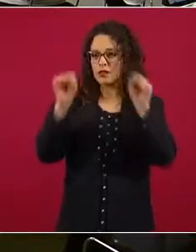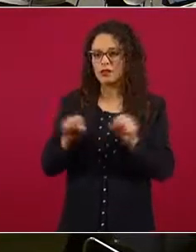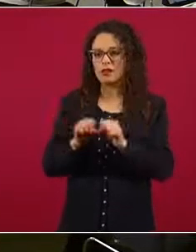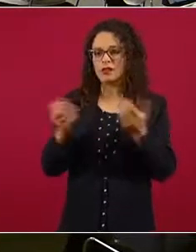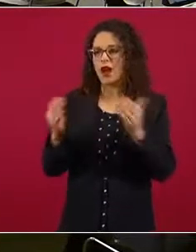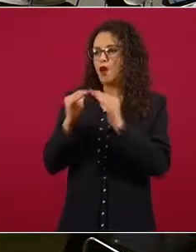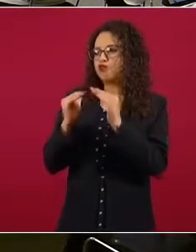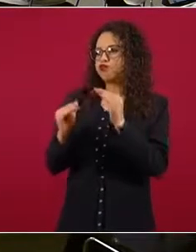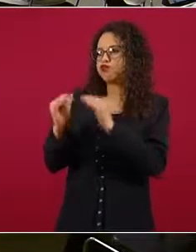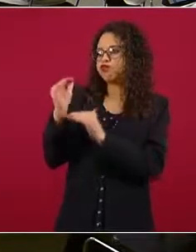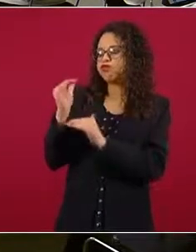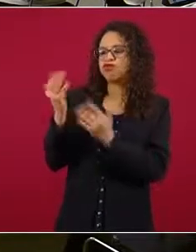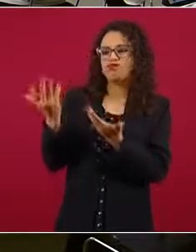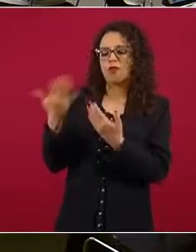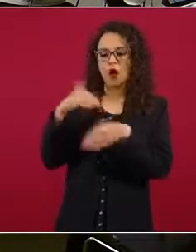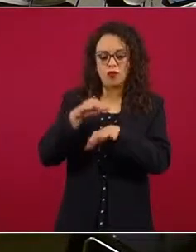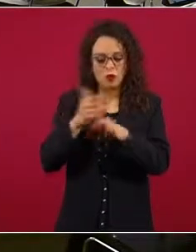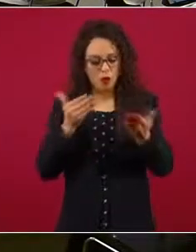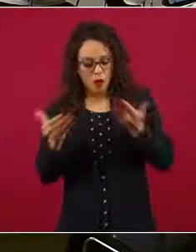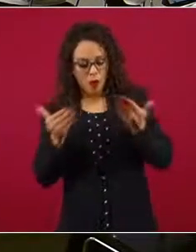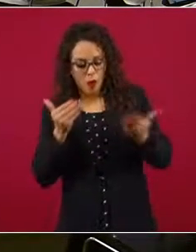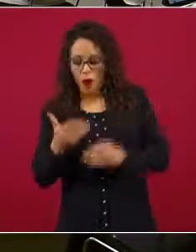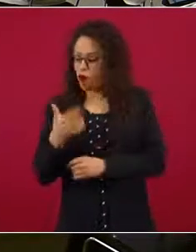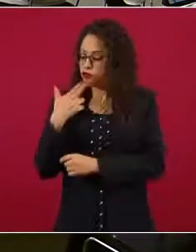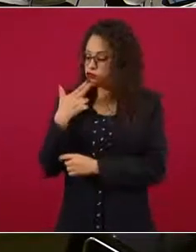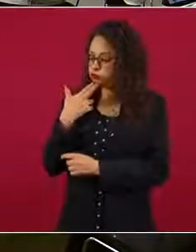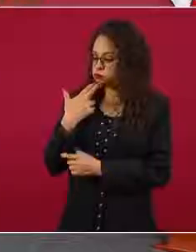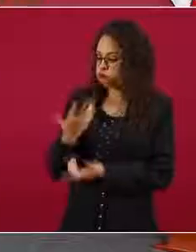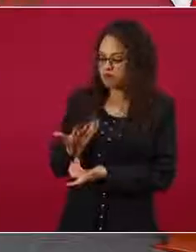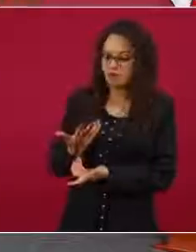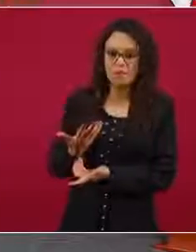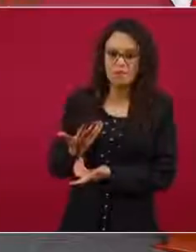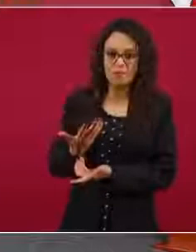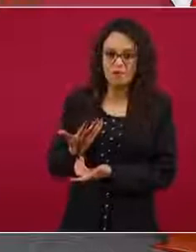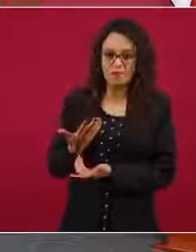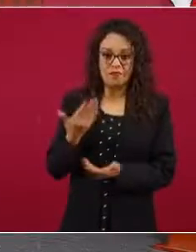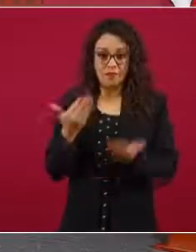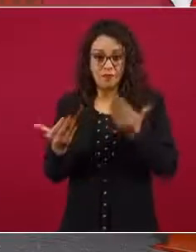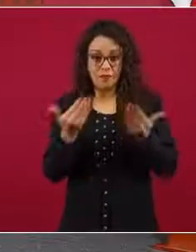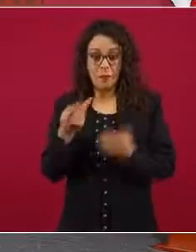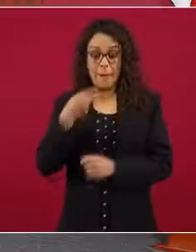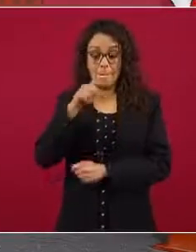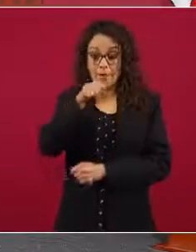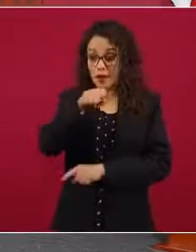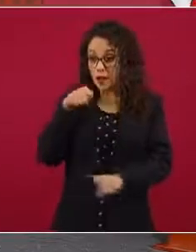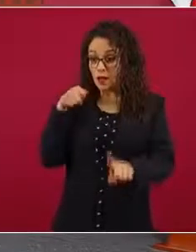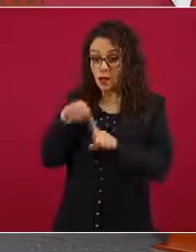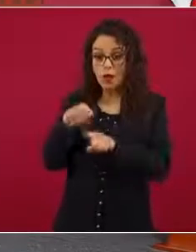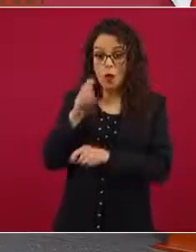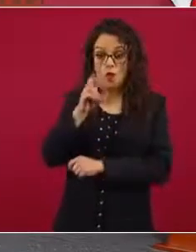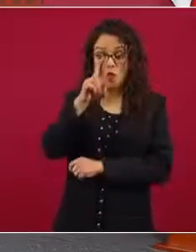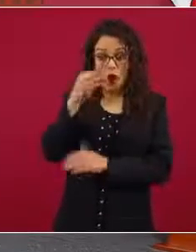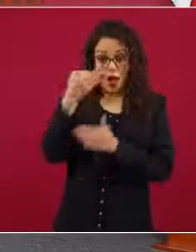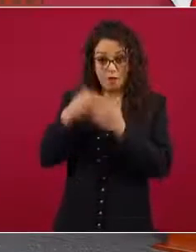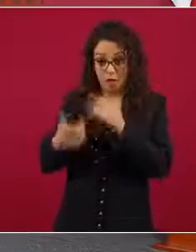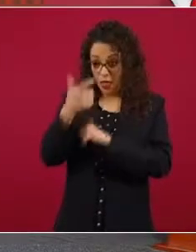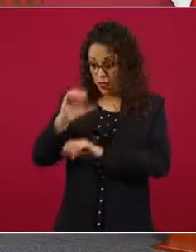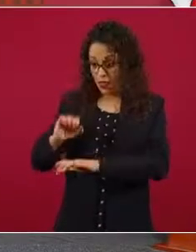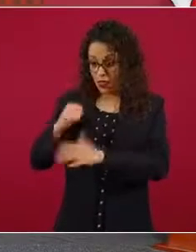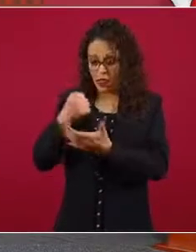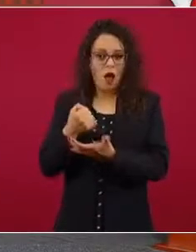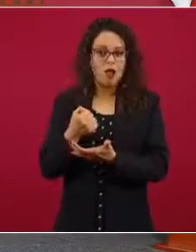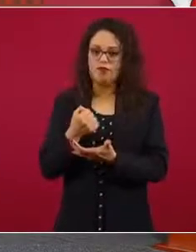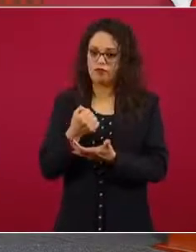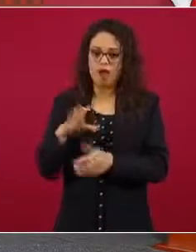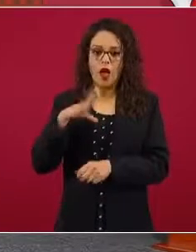utilidad que tenía. Pero aquí destaco que no es por falta de recursos, sino es porque la utilidad era muy limitada. Tenía varios elementos que